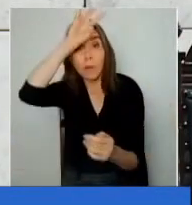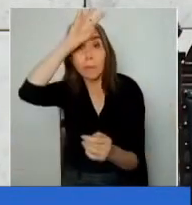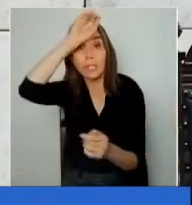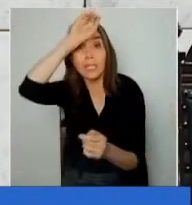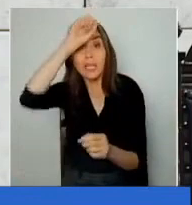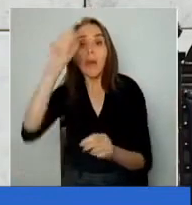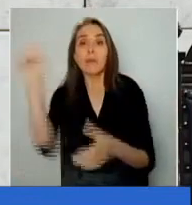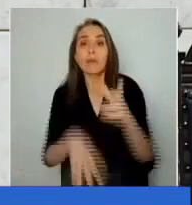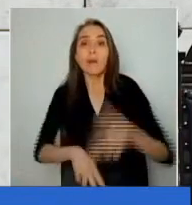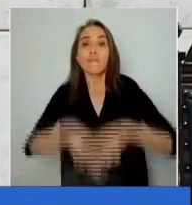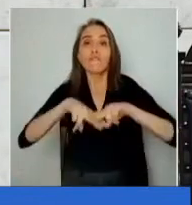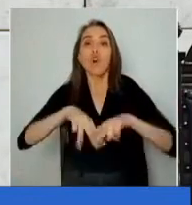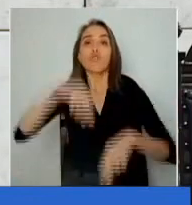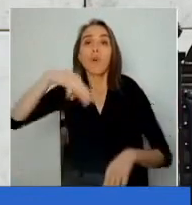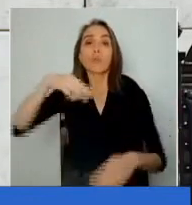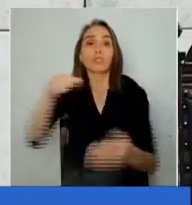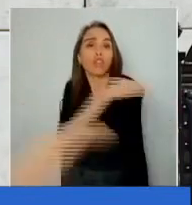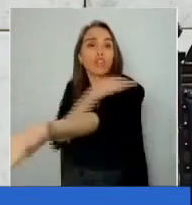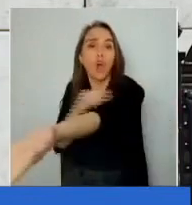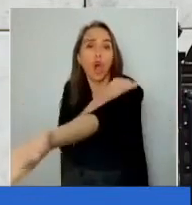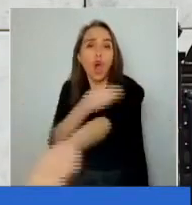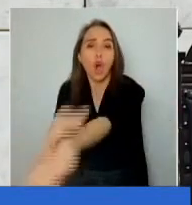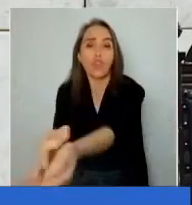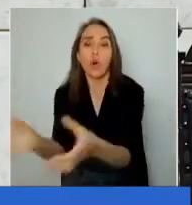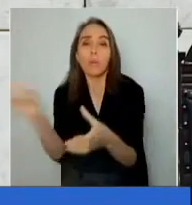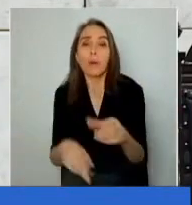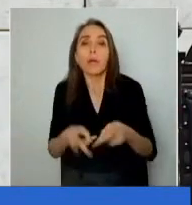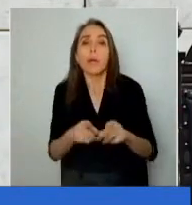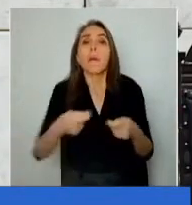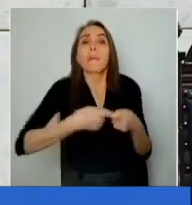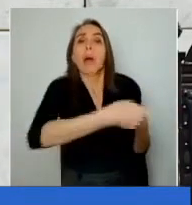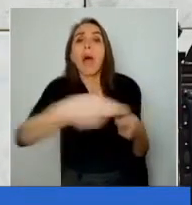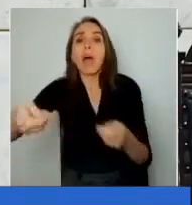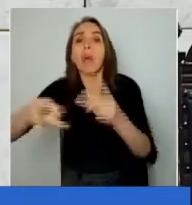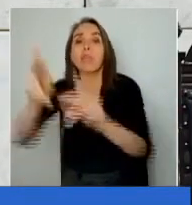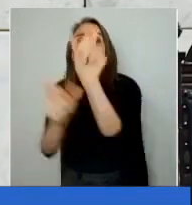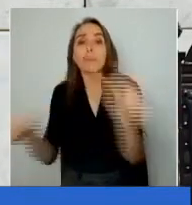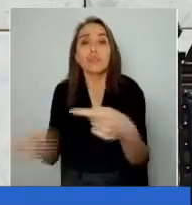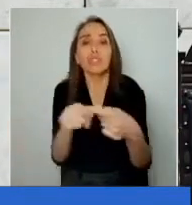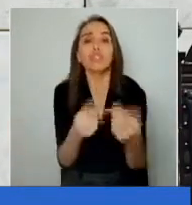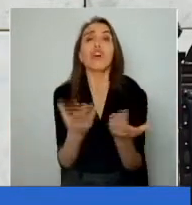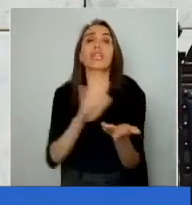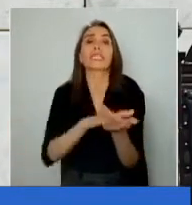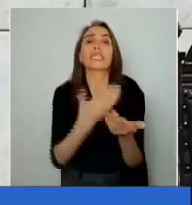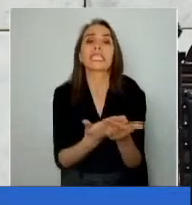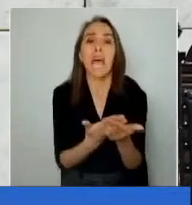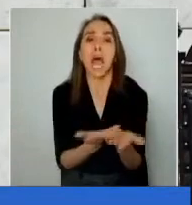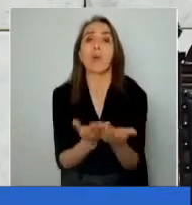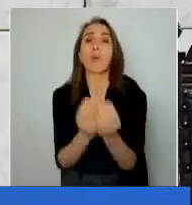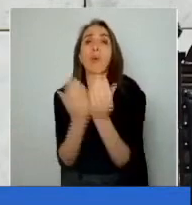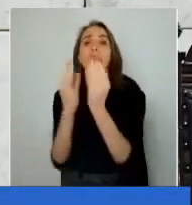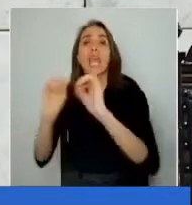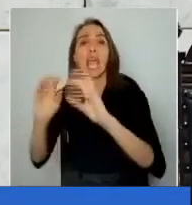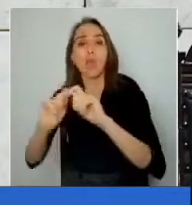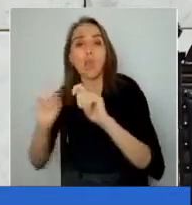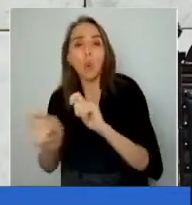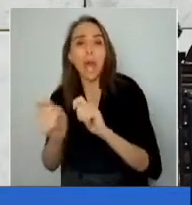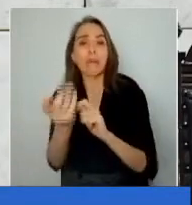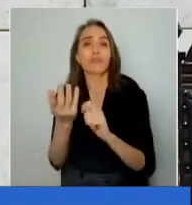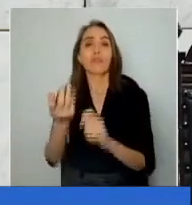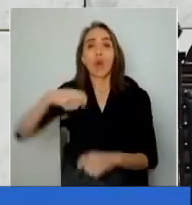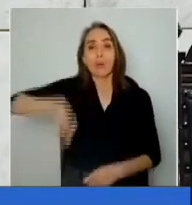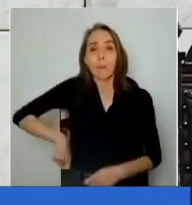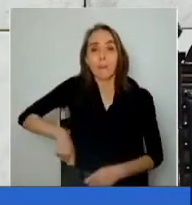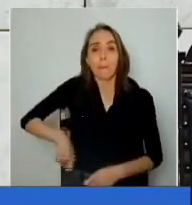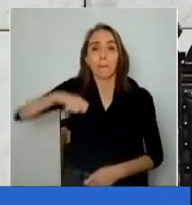y que permitirán financiar derechos sociales como Salud Educación o pensiones otras leyes